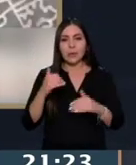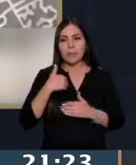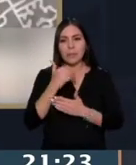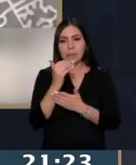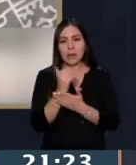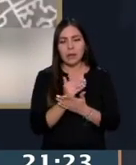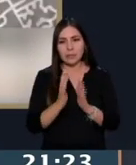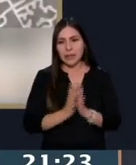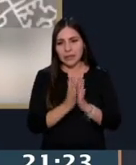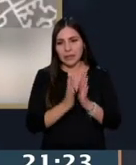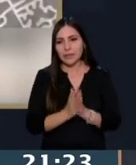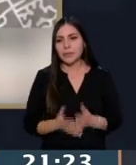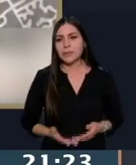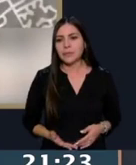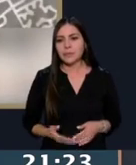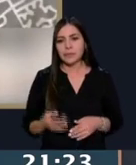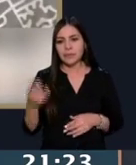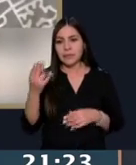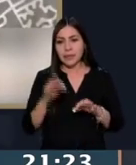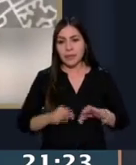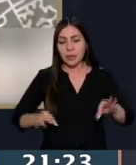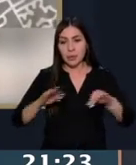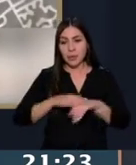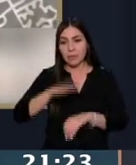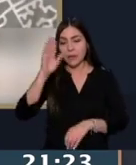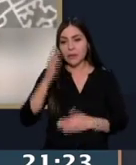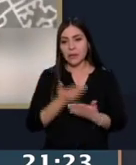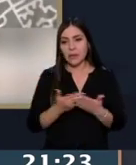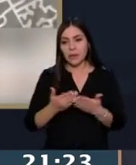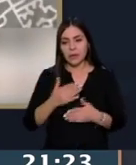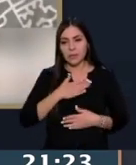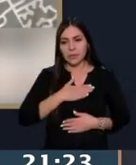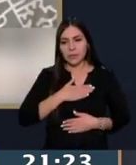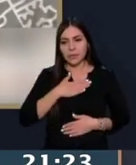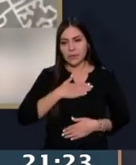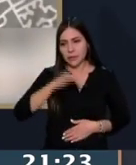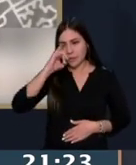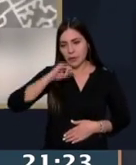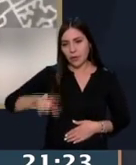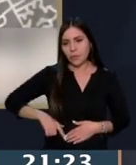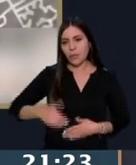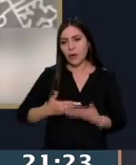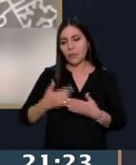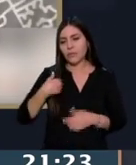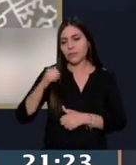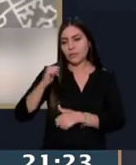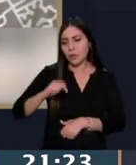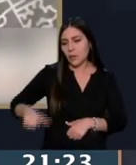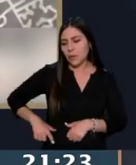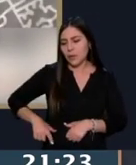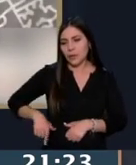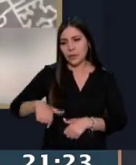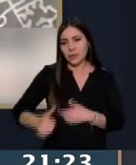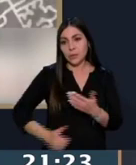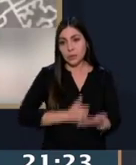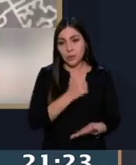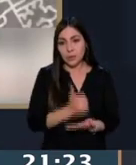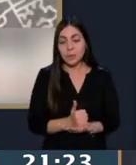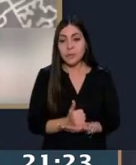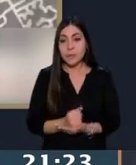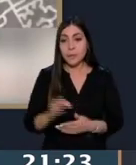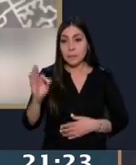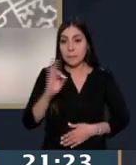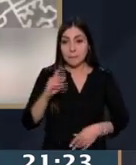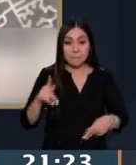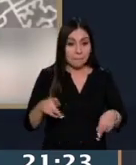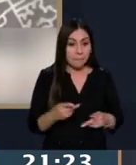importante es que yo soy jefa de gobierno y yo tengo que gobernar la ciudad y estoy, cuando hay una situación